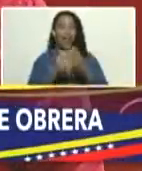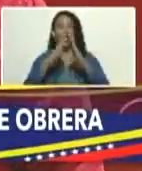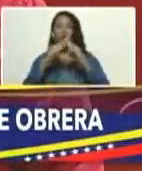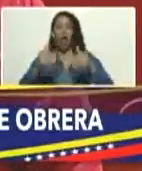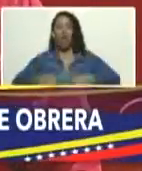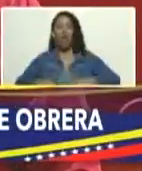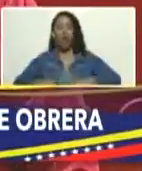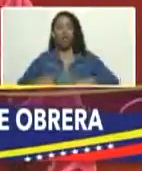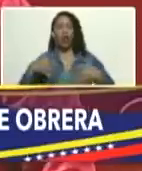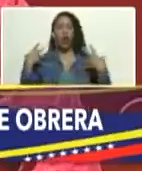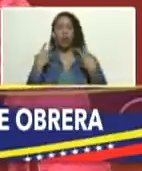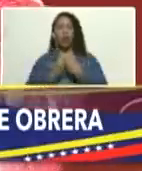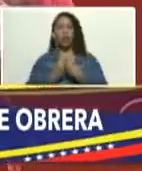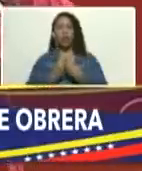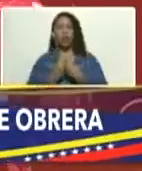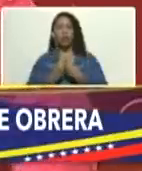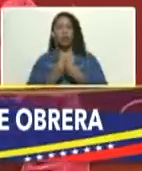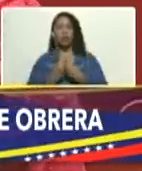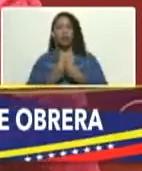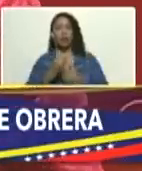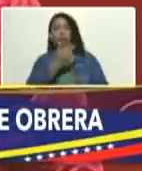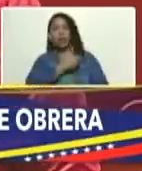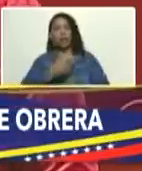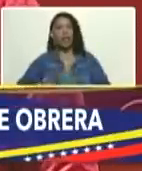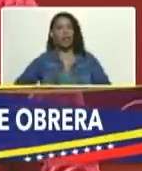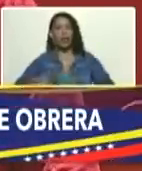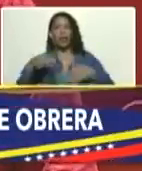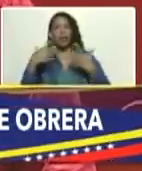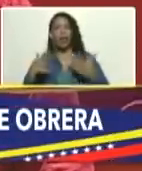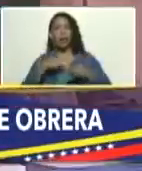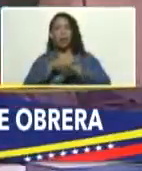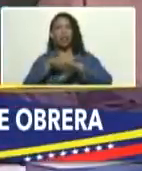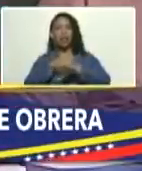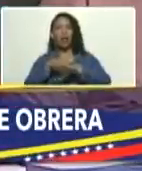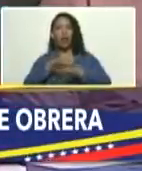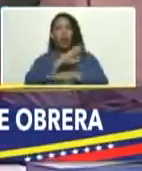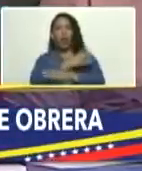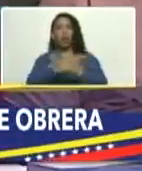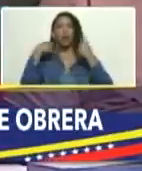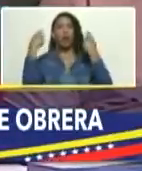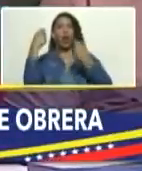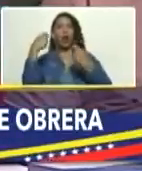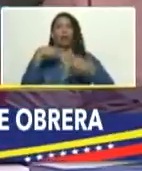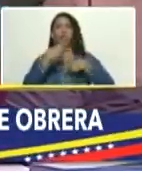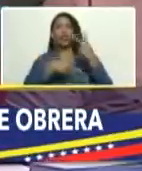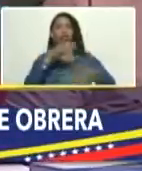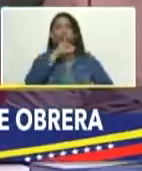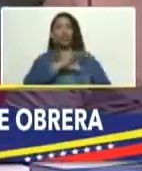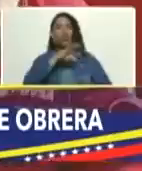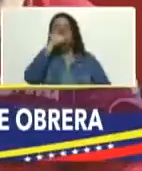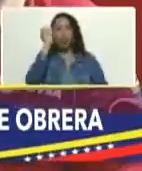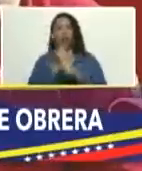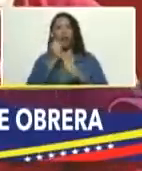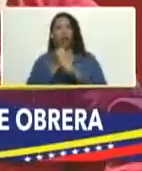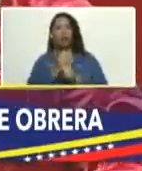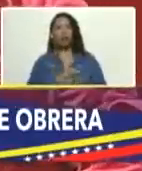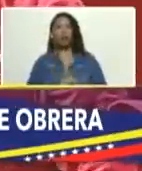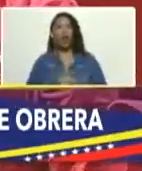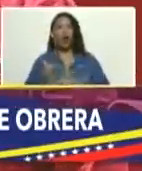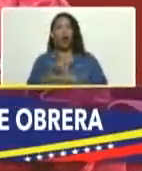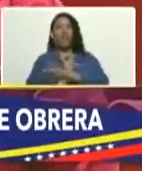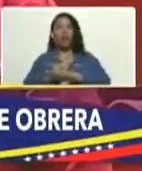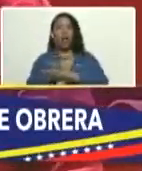esfuerzo, compañero. Presidente del Ministerio del Poder Popular para el Proceso Social del Trabajo,